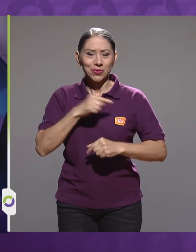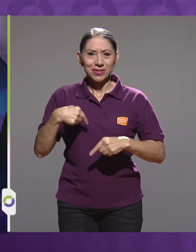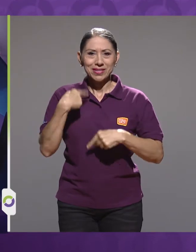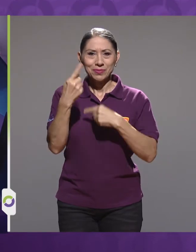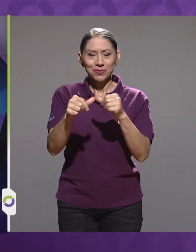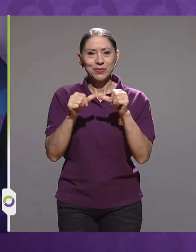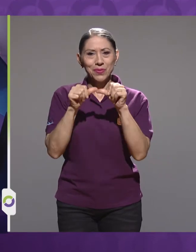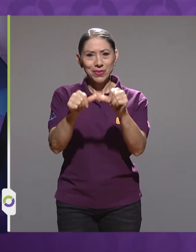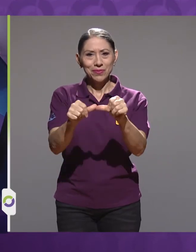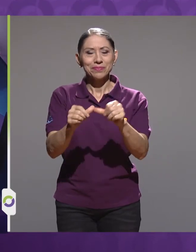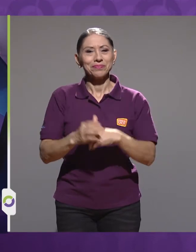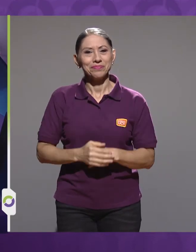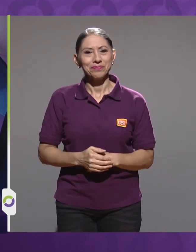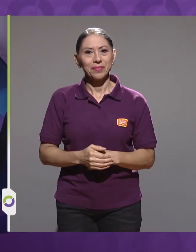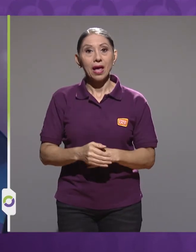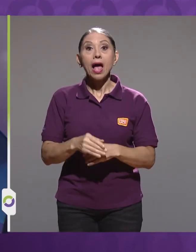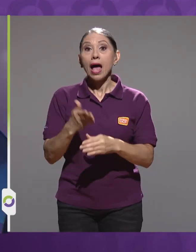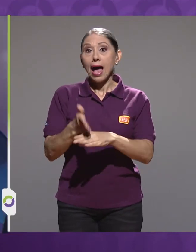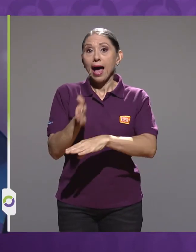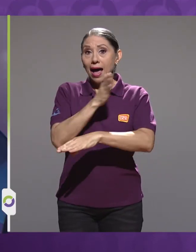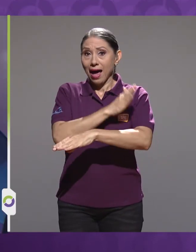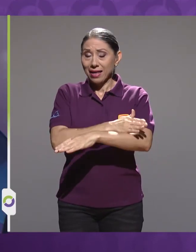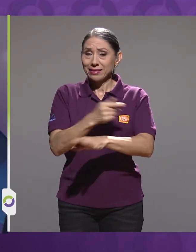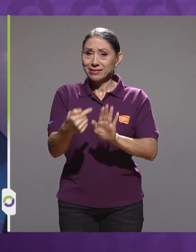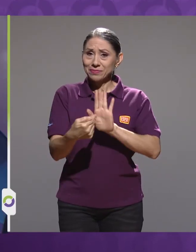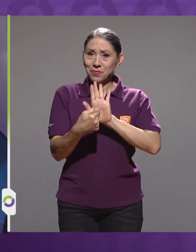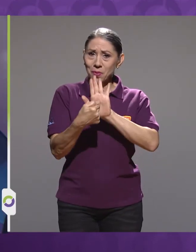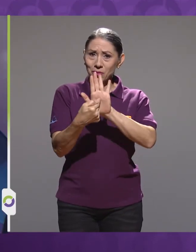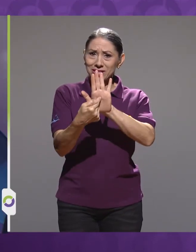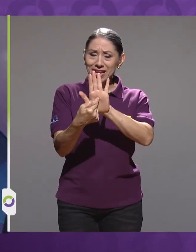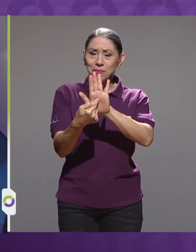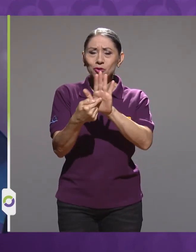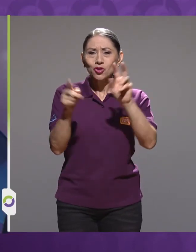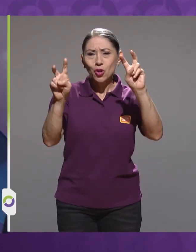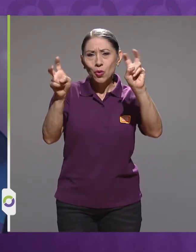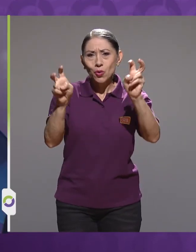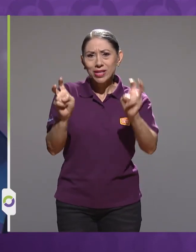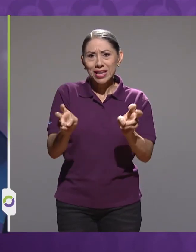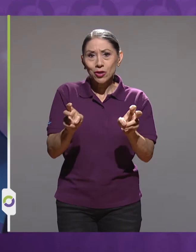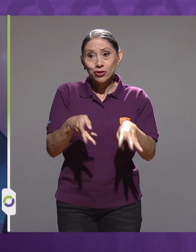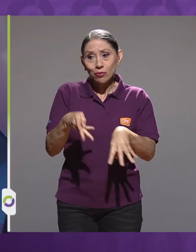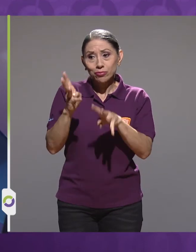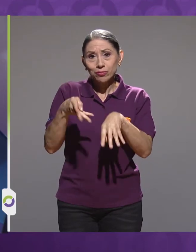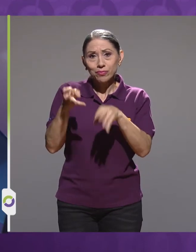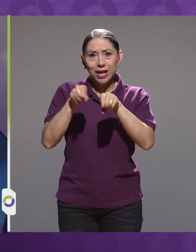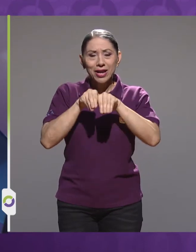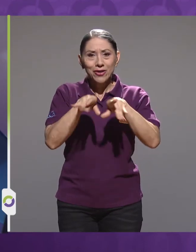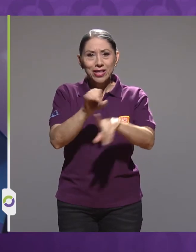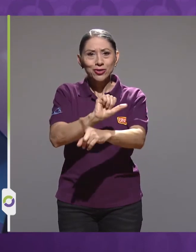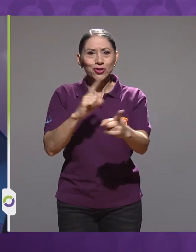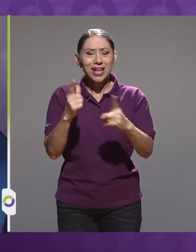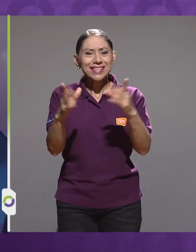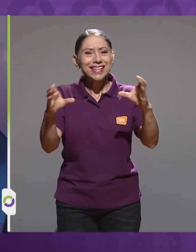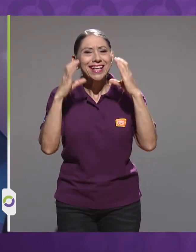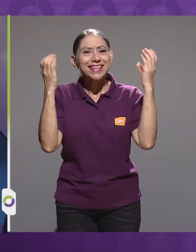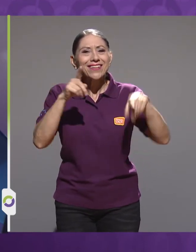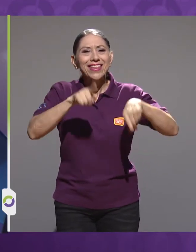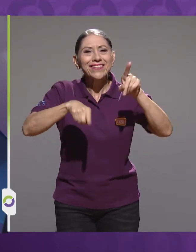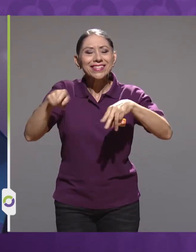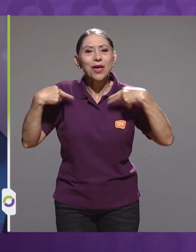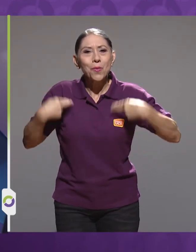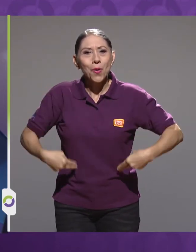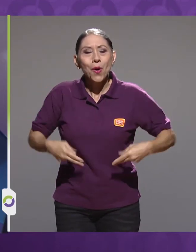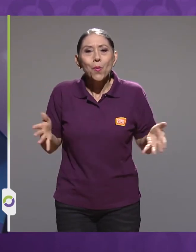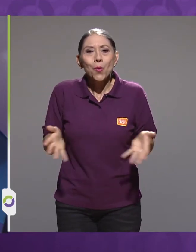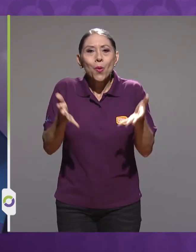pronto estaremos de regreso de la pausa. Antes de ir al corte, le mostraremos contenidos de redes sociales que celebra la diversidad